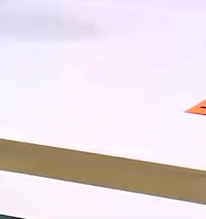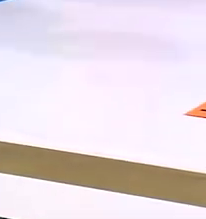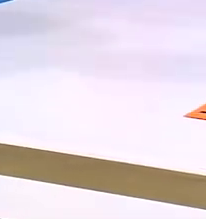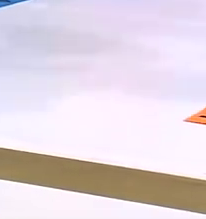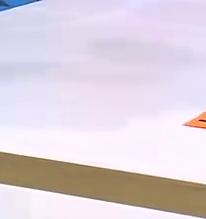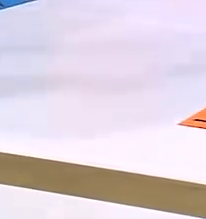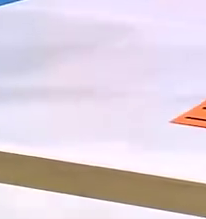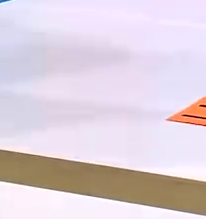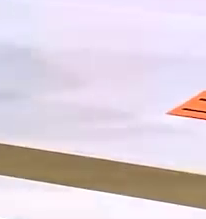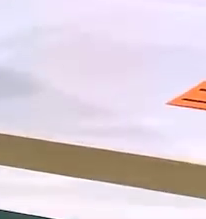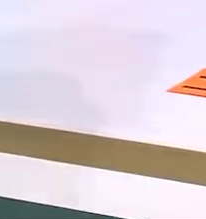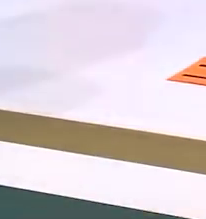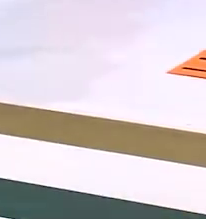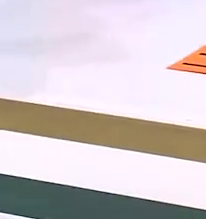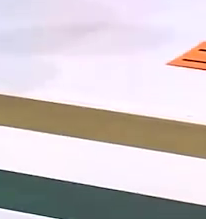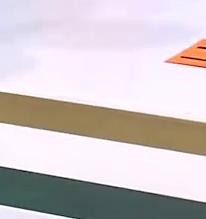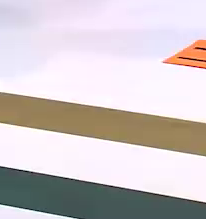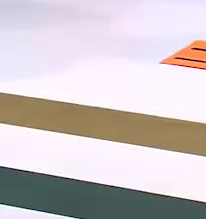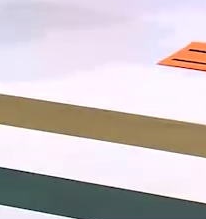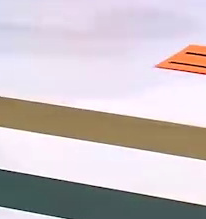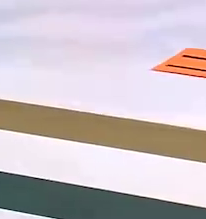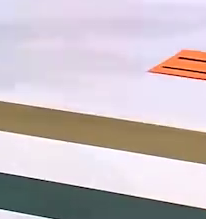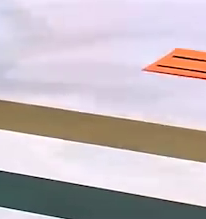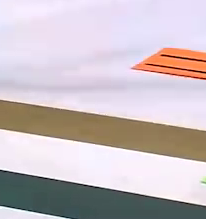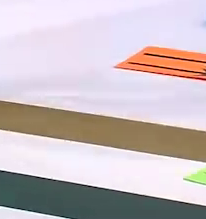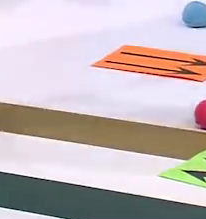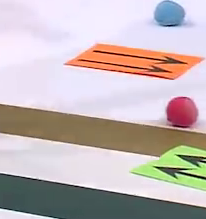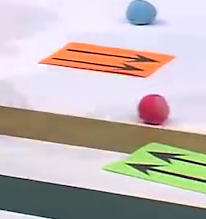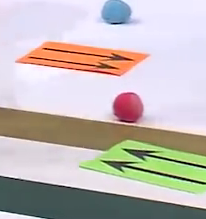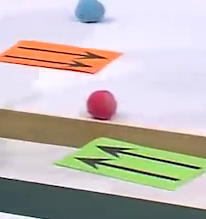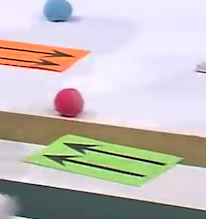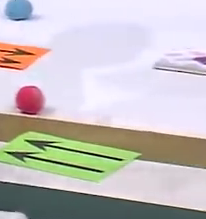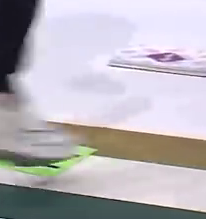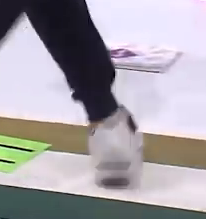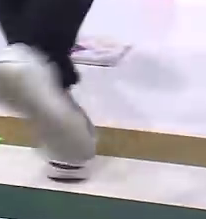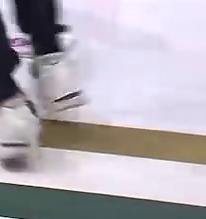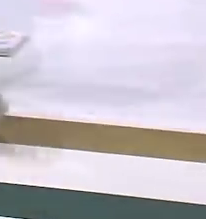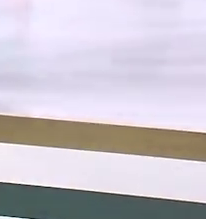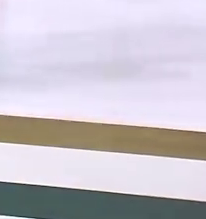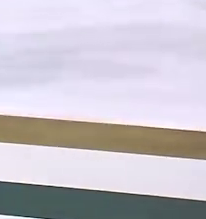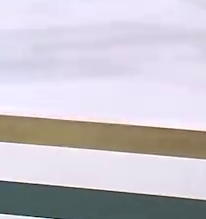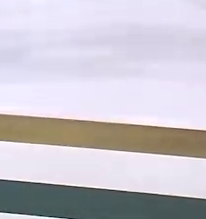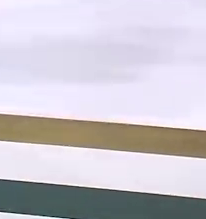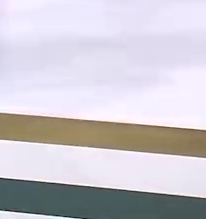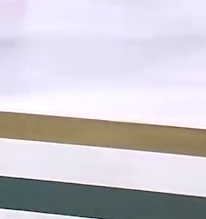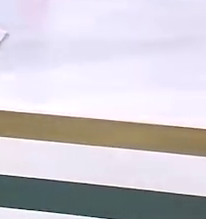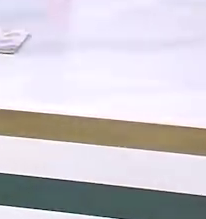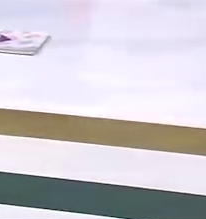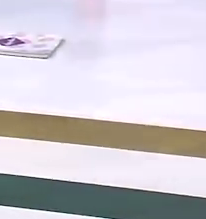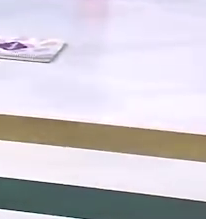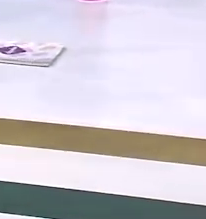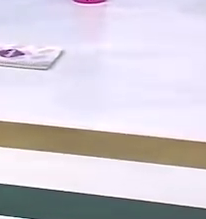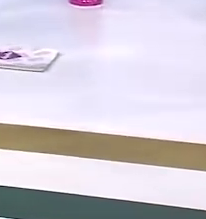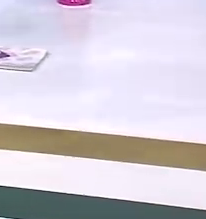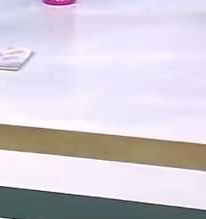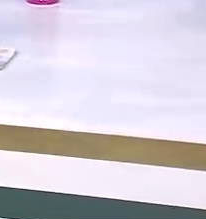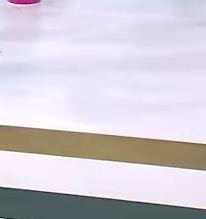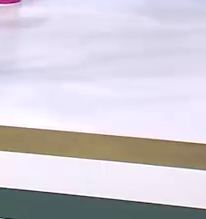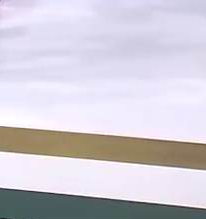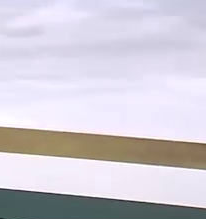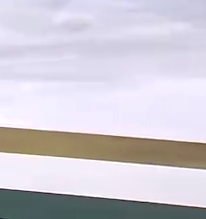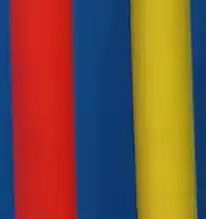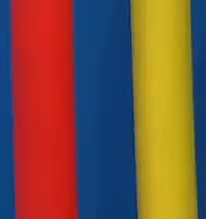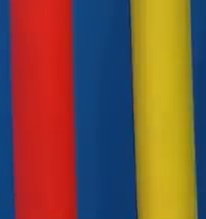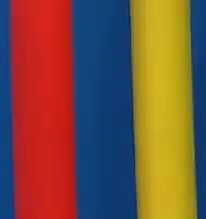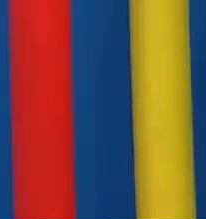Las hojas las rodeo, los calcetines los salto. Las hojas las rodeo, los calcetines los salto, el cuaderno los salto